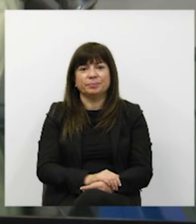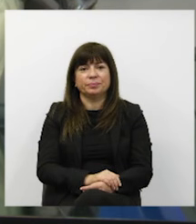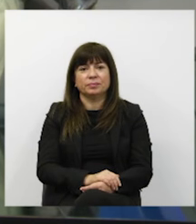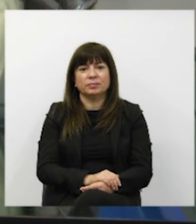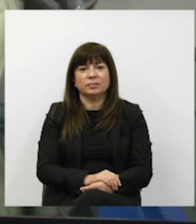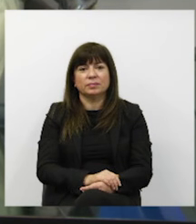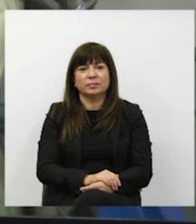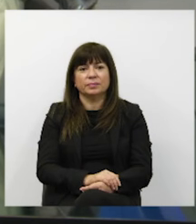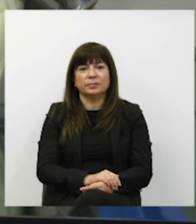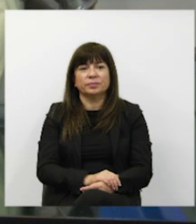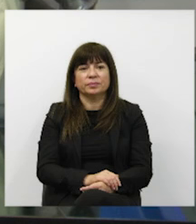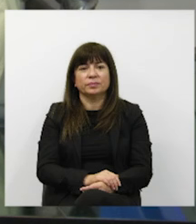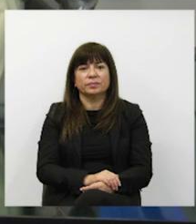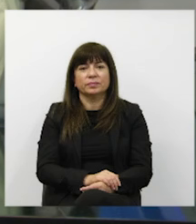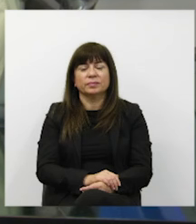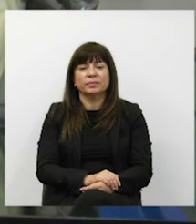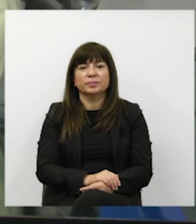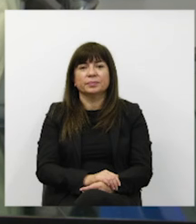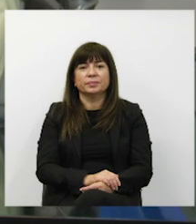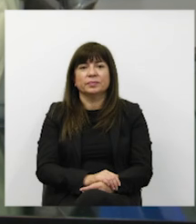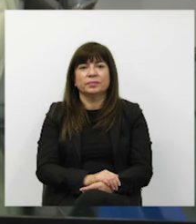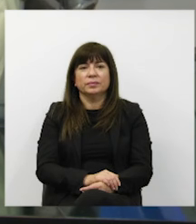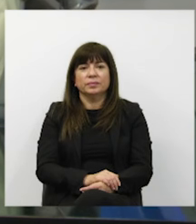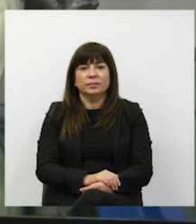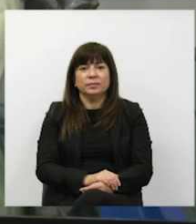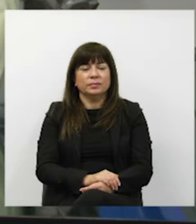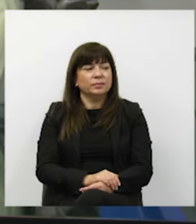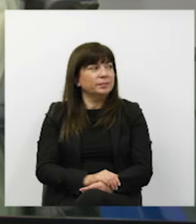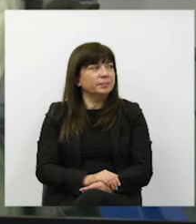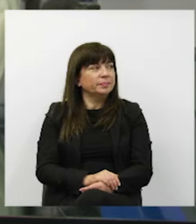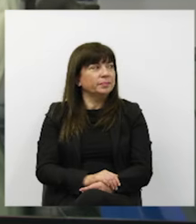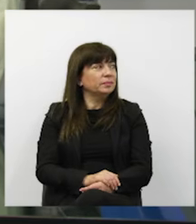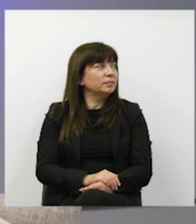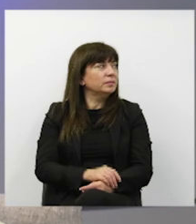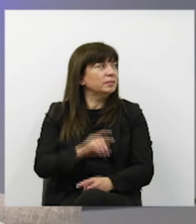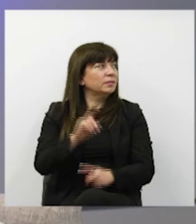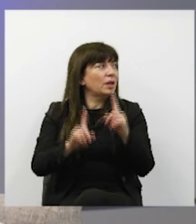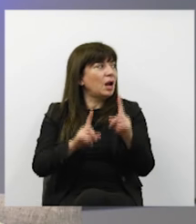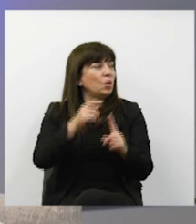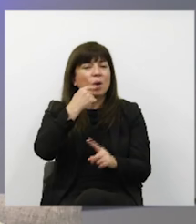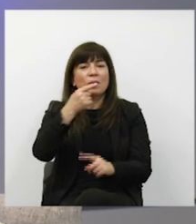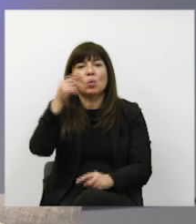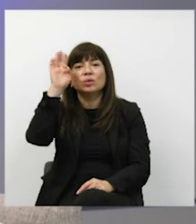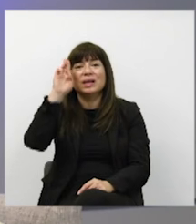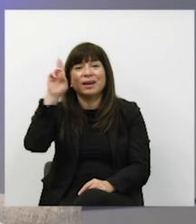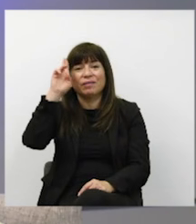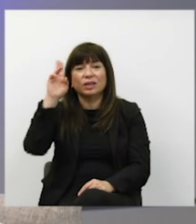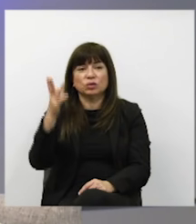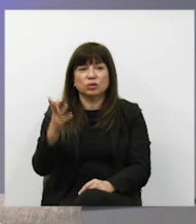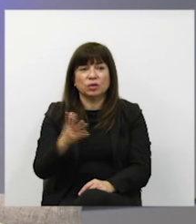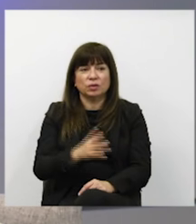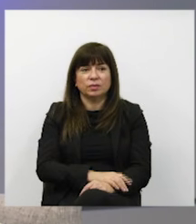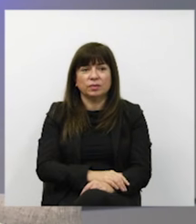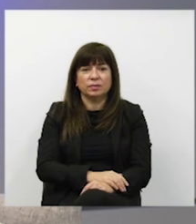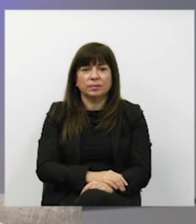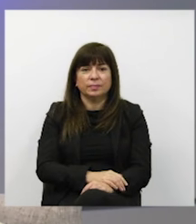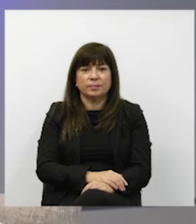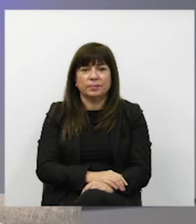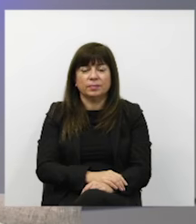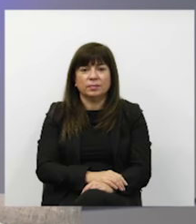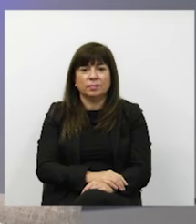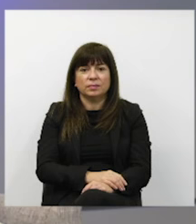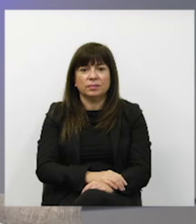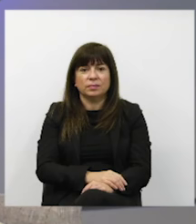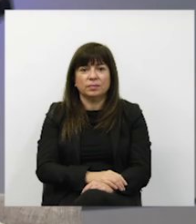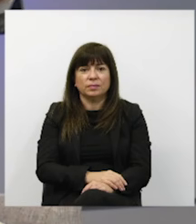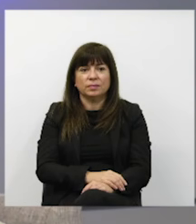llegado. Si quieren, abordamos esas preguntas. ¿Quién quiere tomar alguna de esas preguntas o alguna reflexión sobre ello? IVA, yo creo